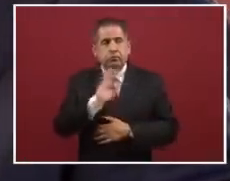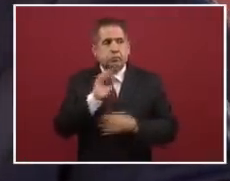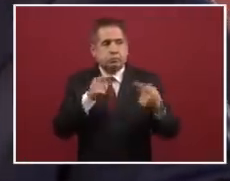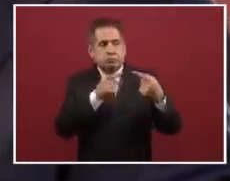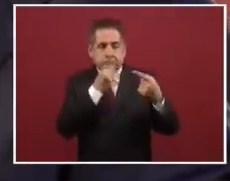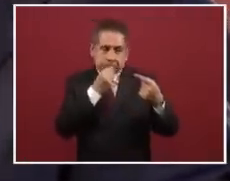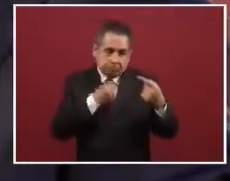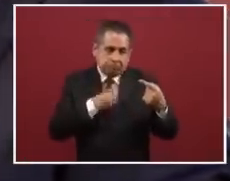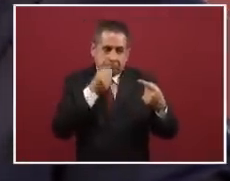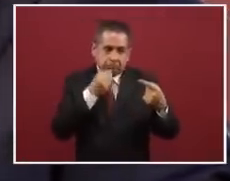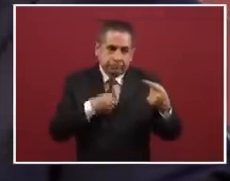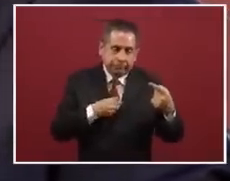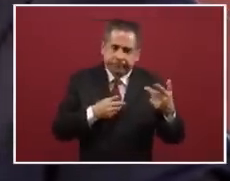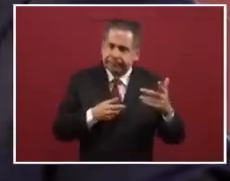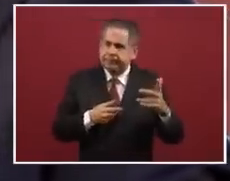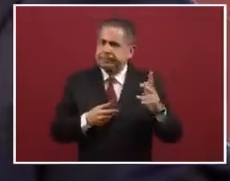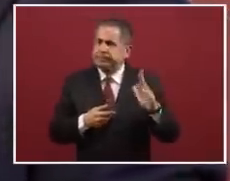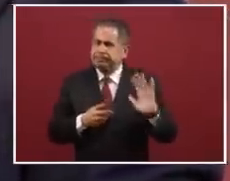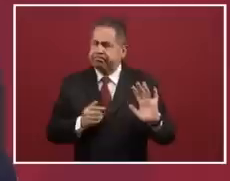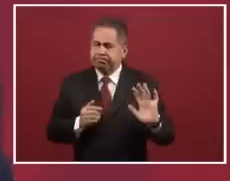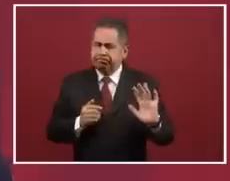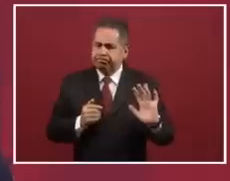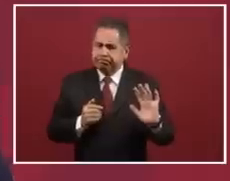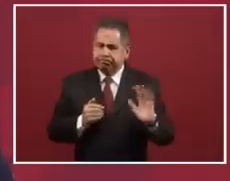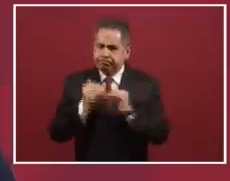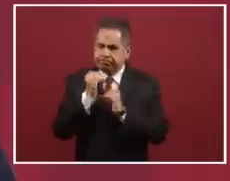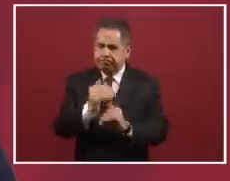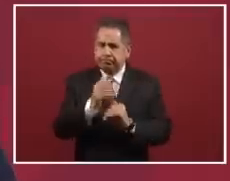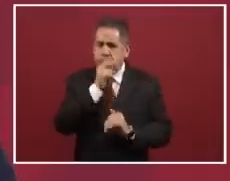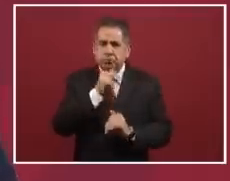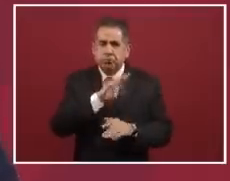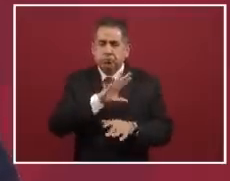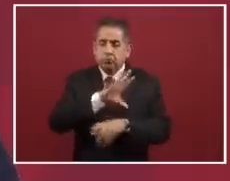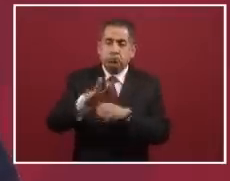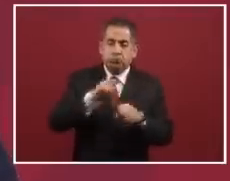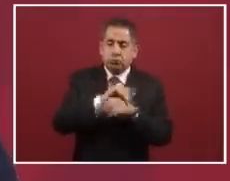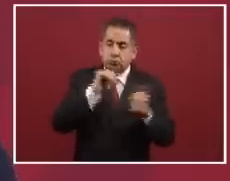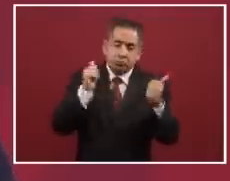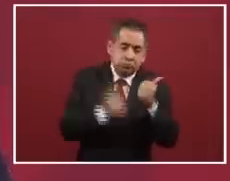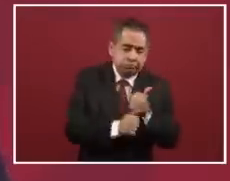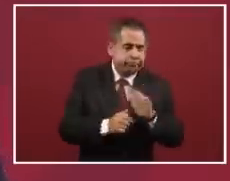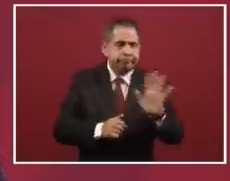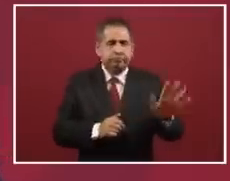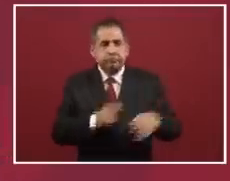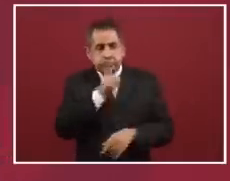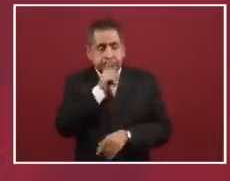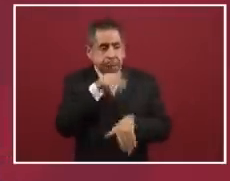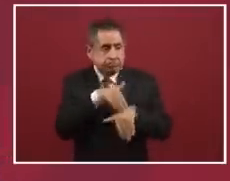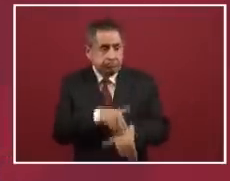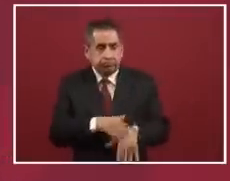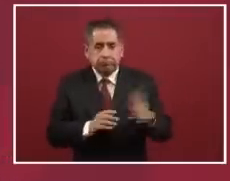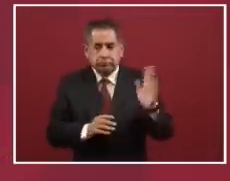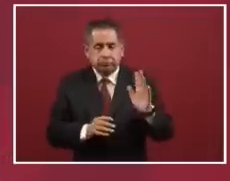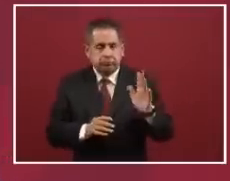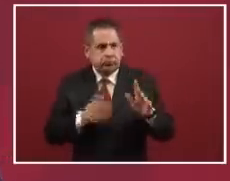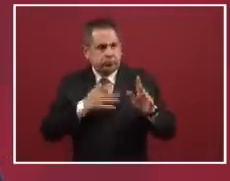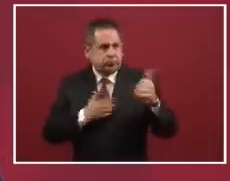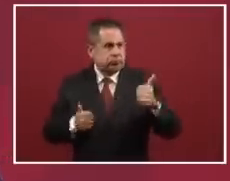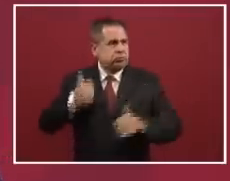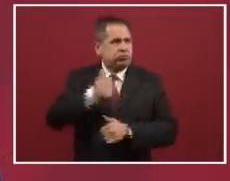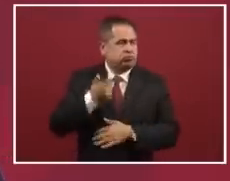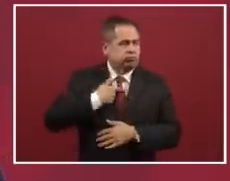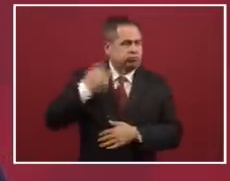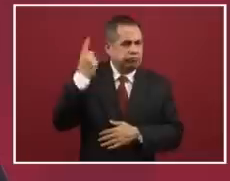a, en un momento dado, negociar con la contraparte? Porque también suponer que no vamos a negociar nada y vamos a imponer lo que nosotros queremos,